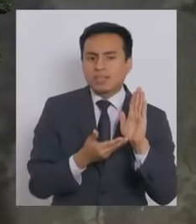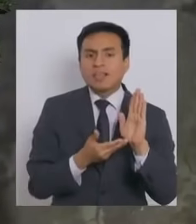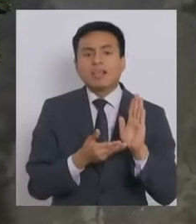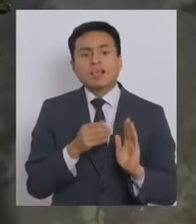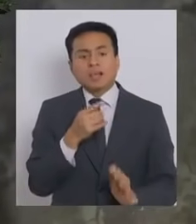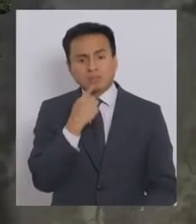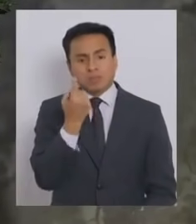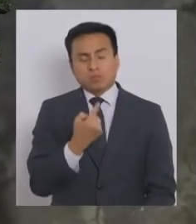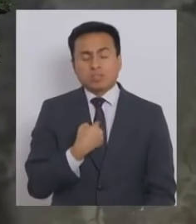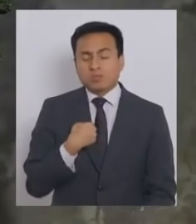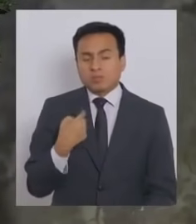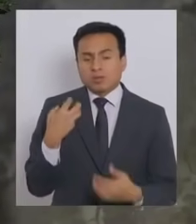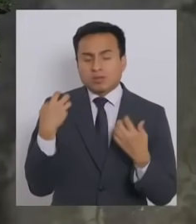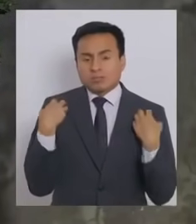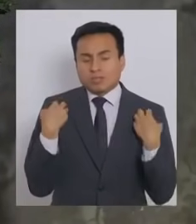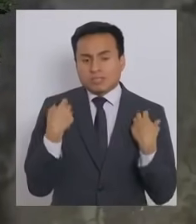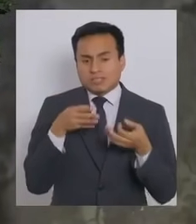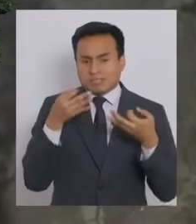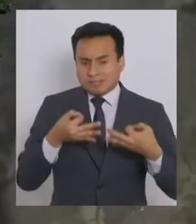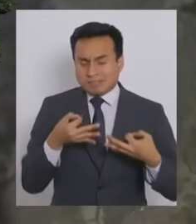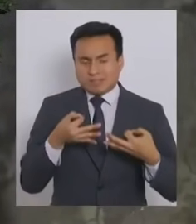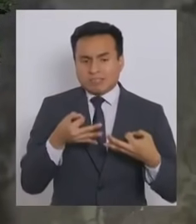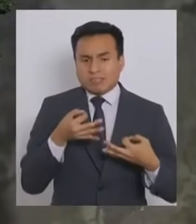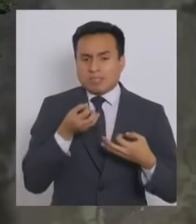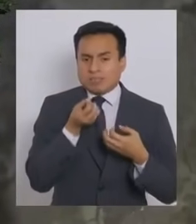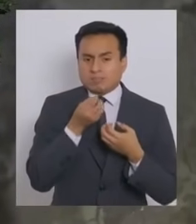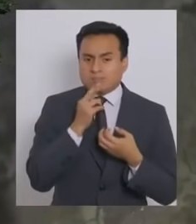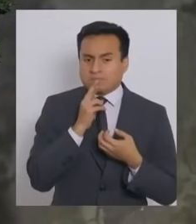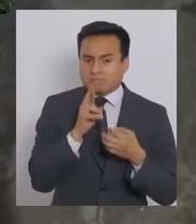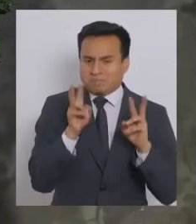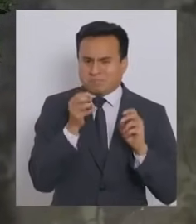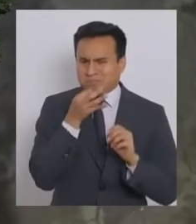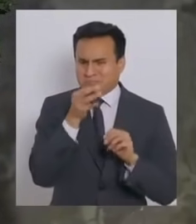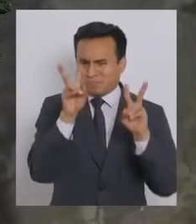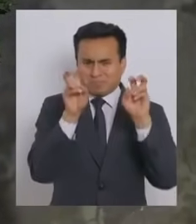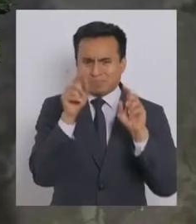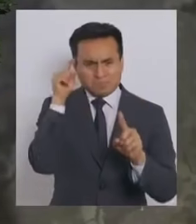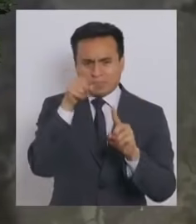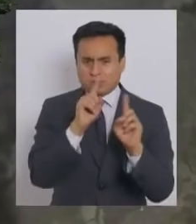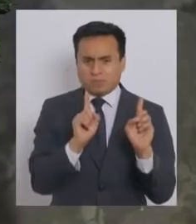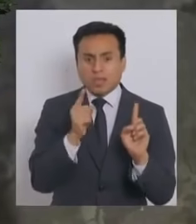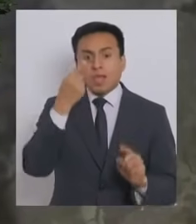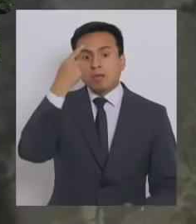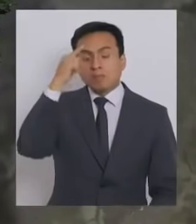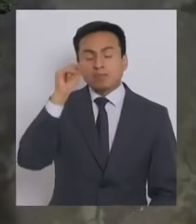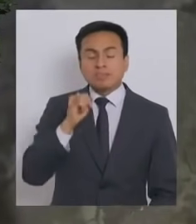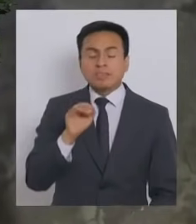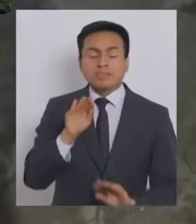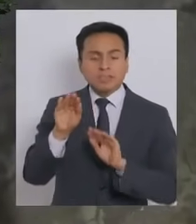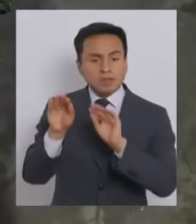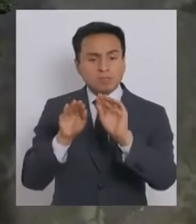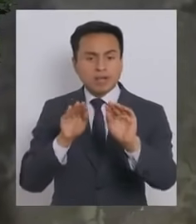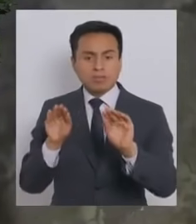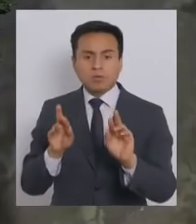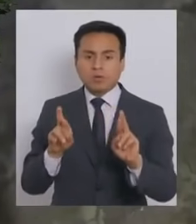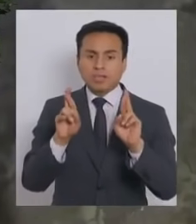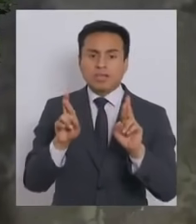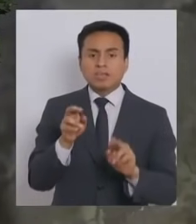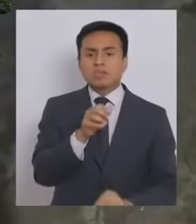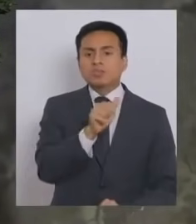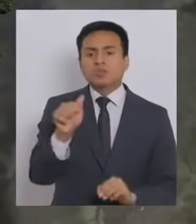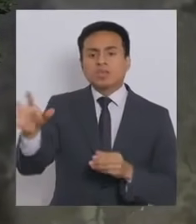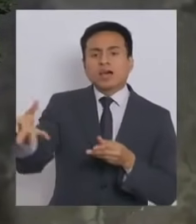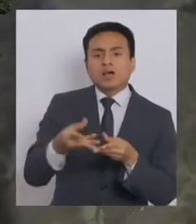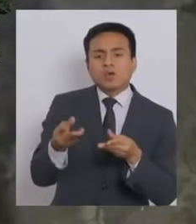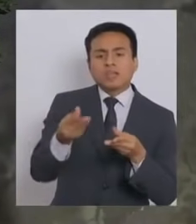a su pregunta no me corresponde derechamente pronunciar sobre esa materia específica, pero sí hacemos el llamado a que ojalá todos sean